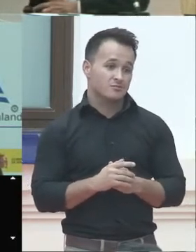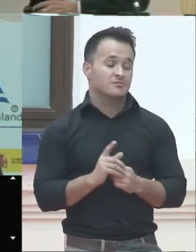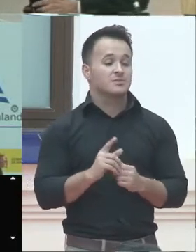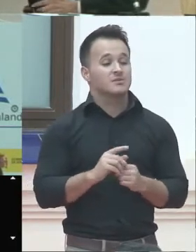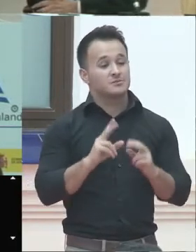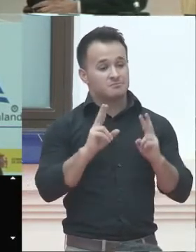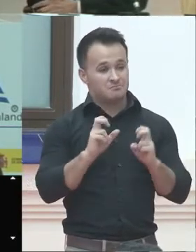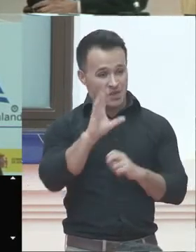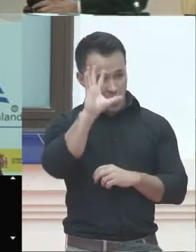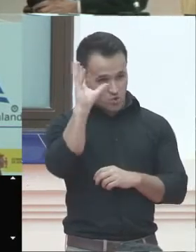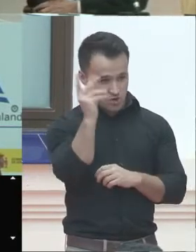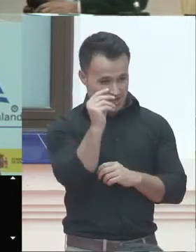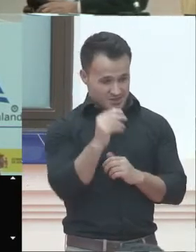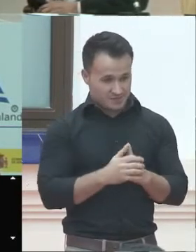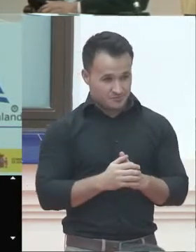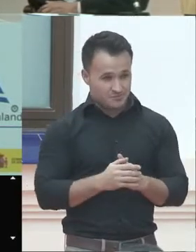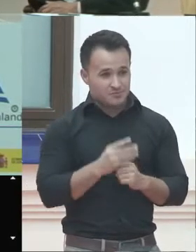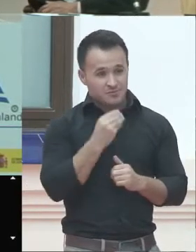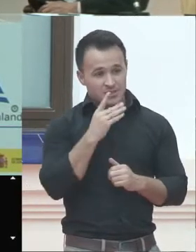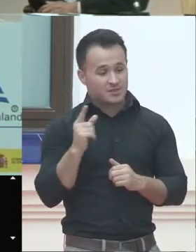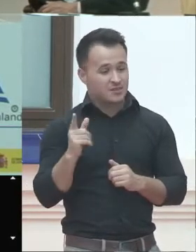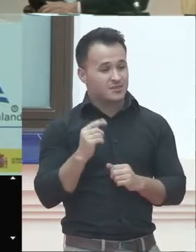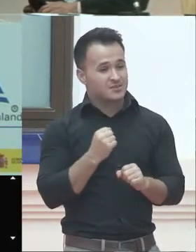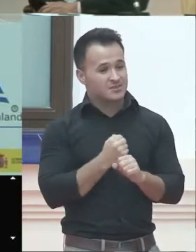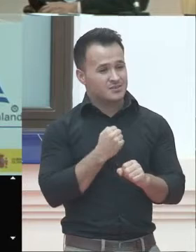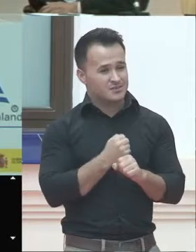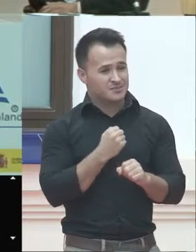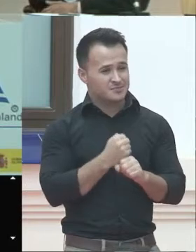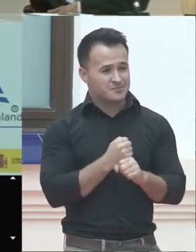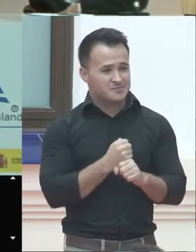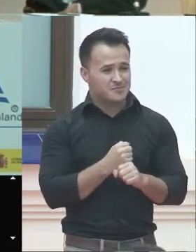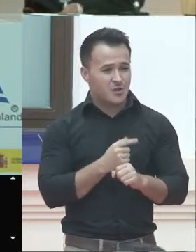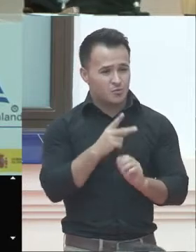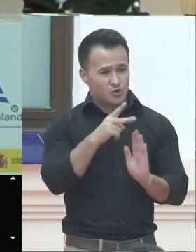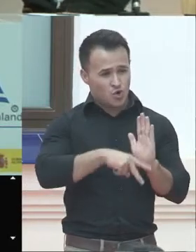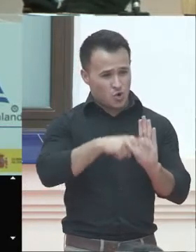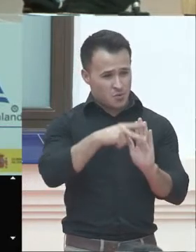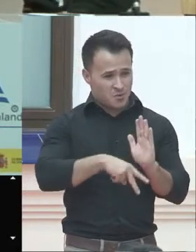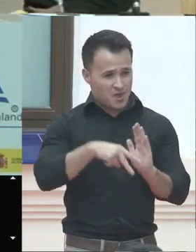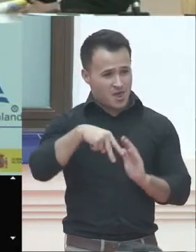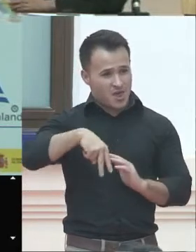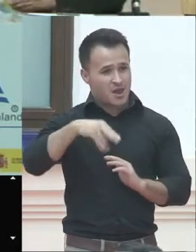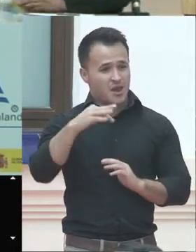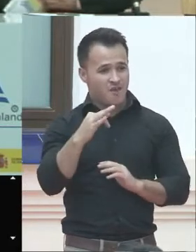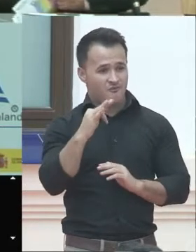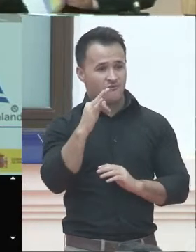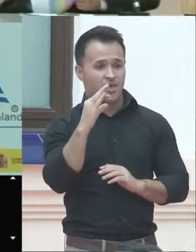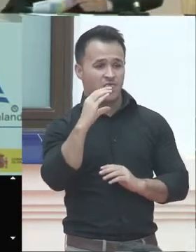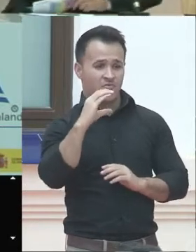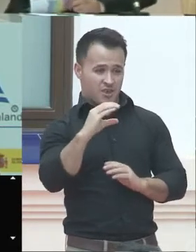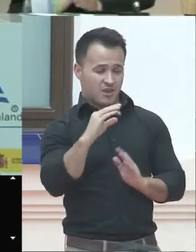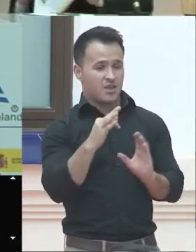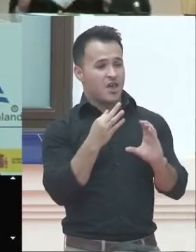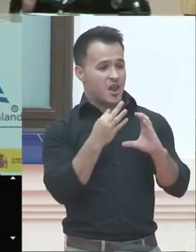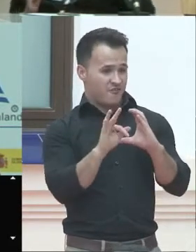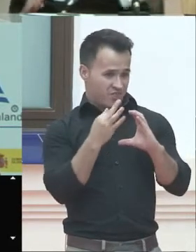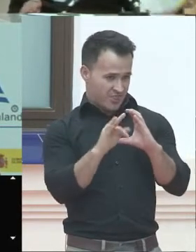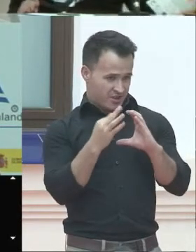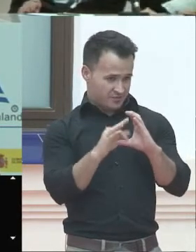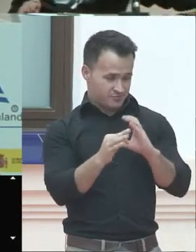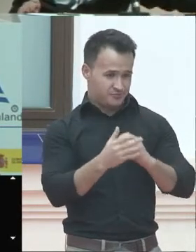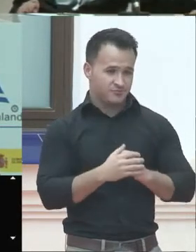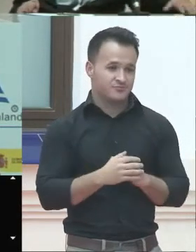trabajo en la IATA sobre la NFC, que entiendo que sea una norma, y el grupo consultivo de ARINC. Es autor de